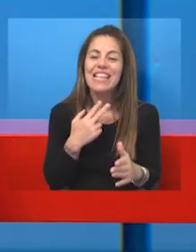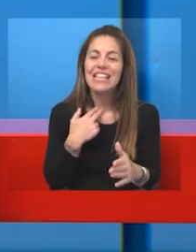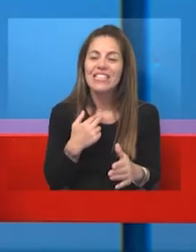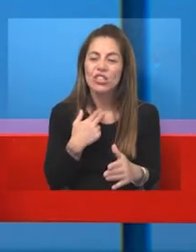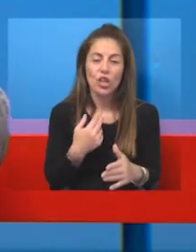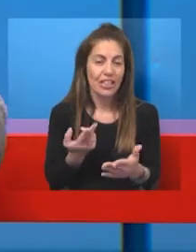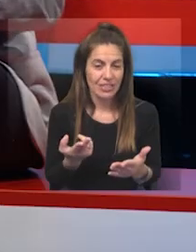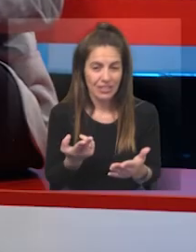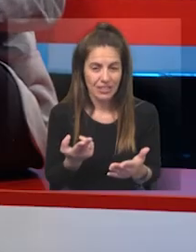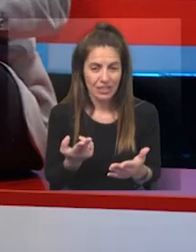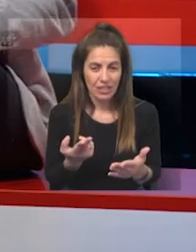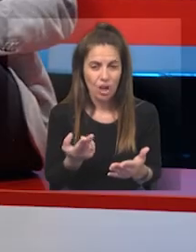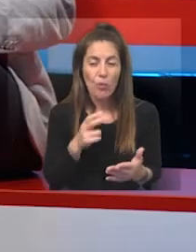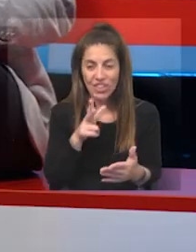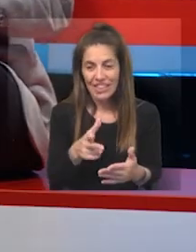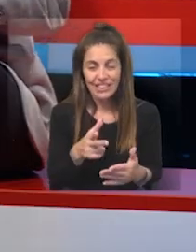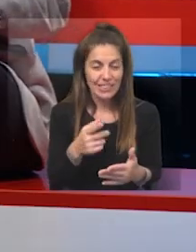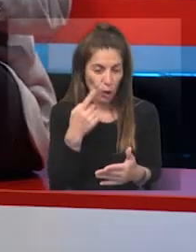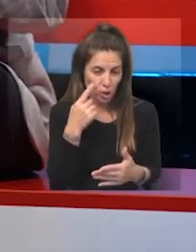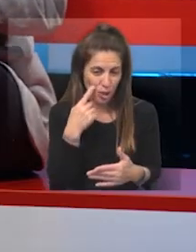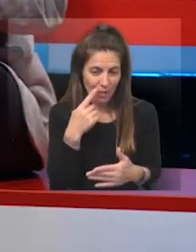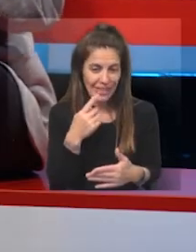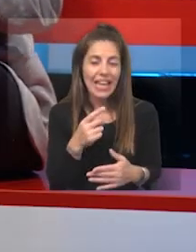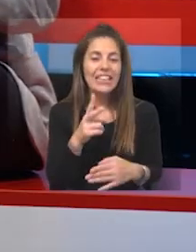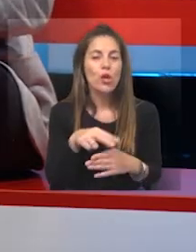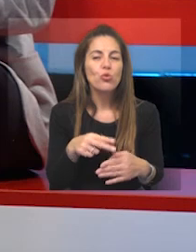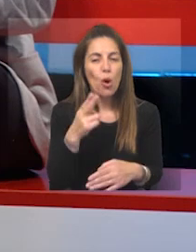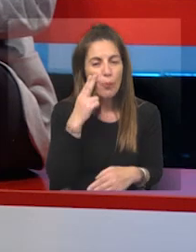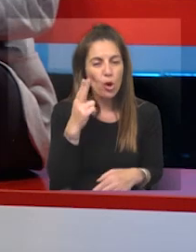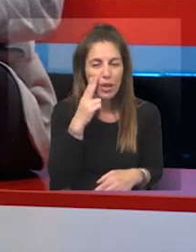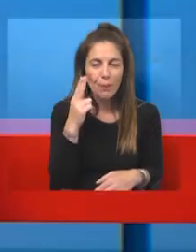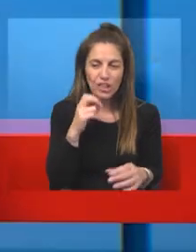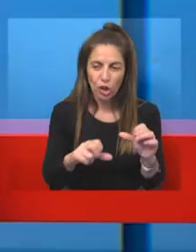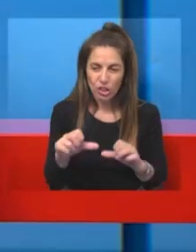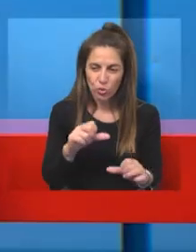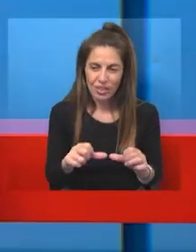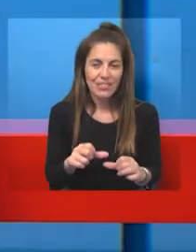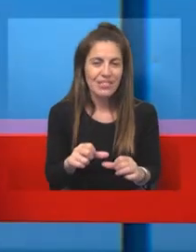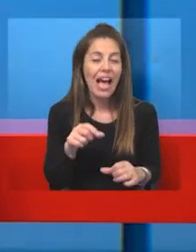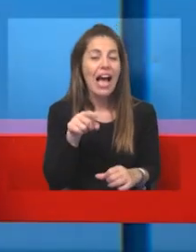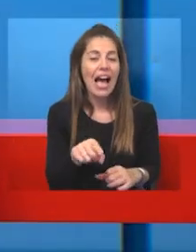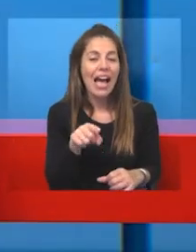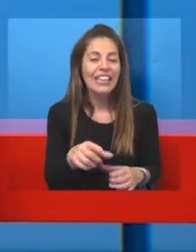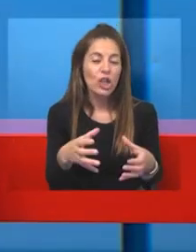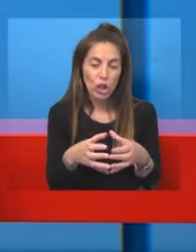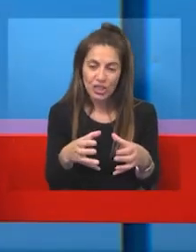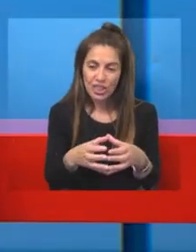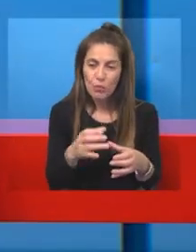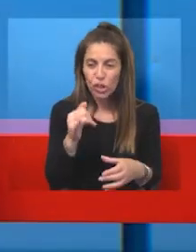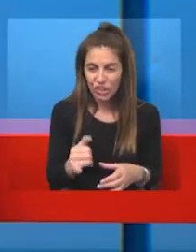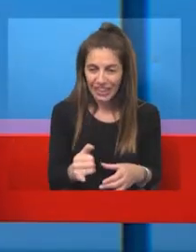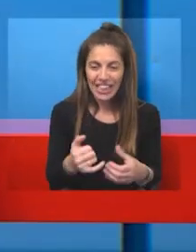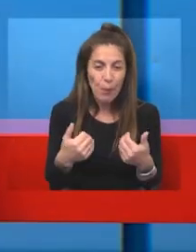decía antigu momento como se le dice popularmente y el uso problemático de sustancias aquí los equipos tienen que